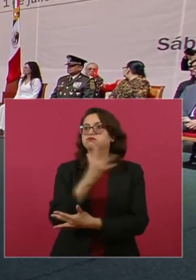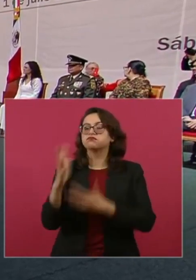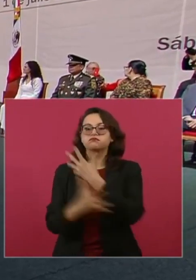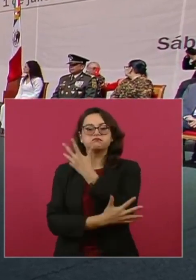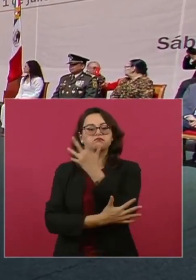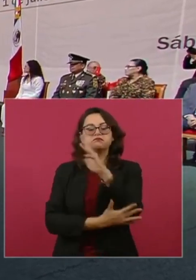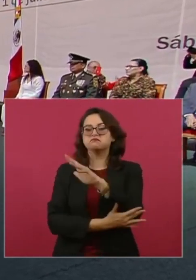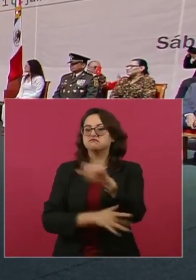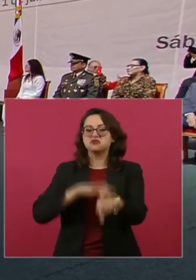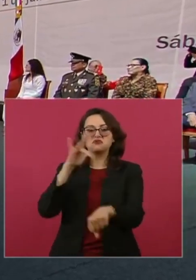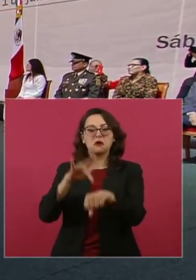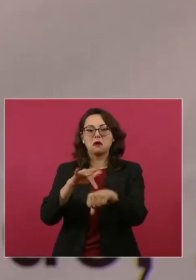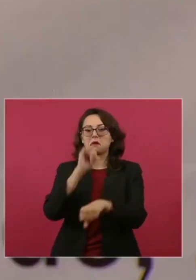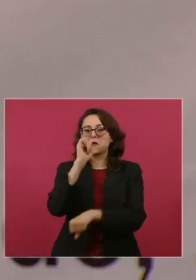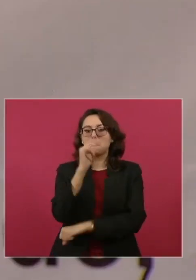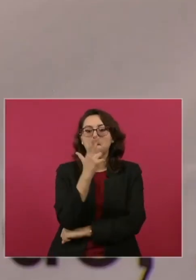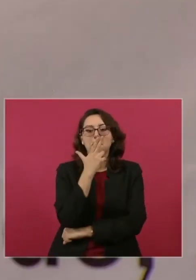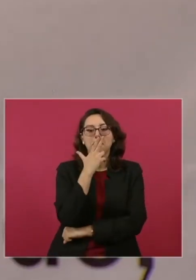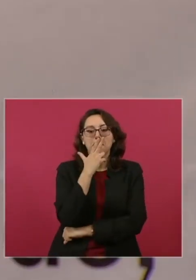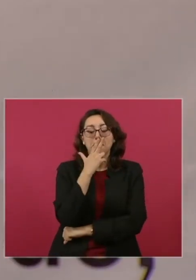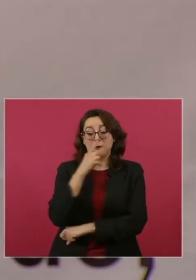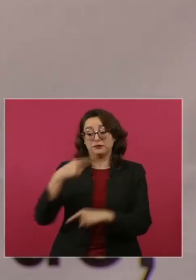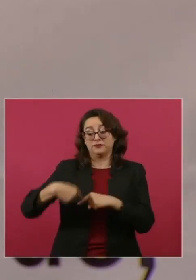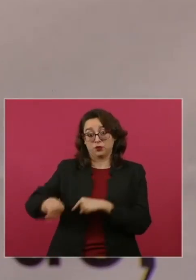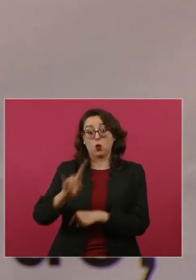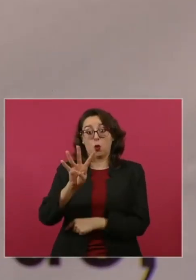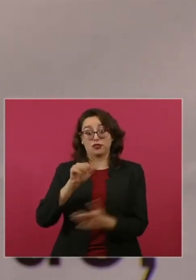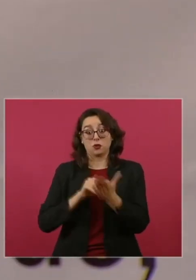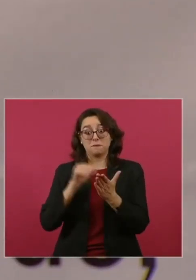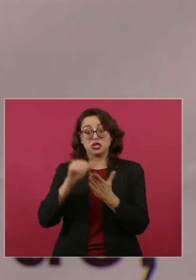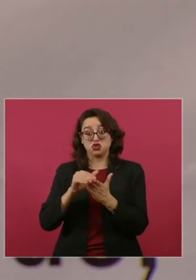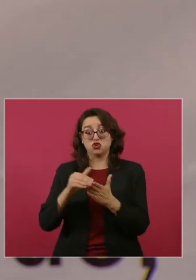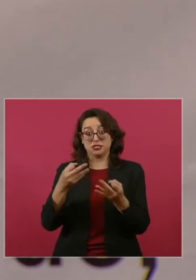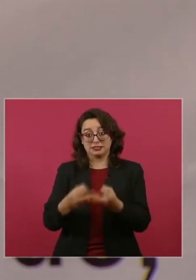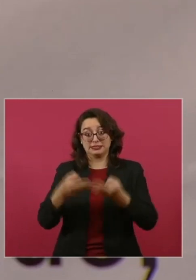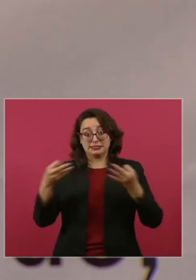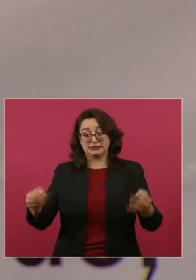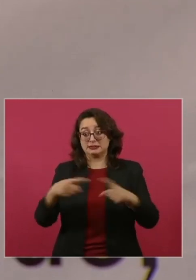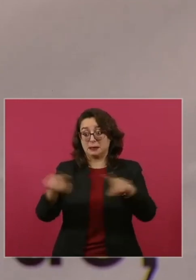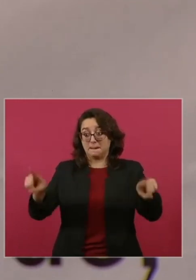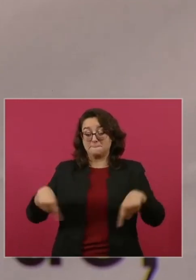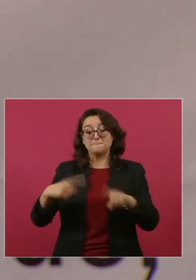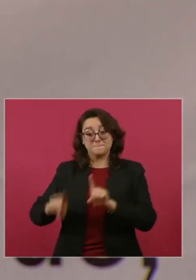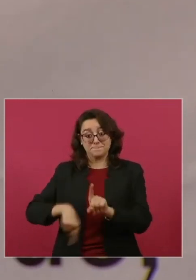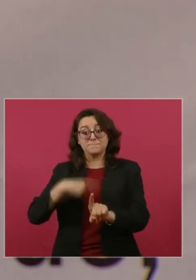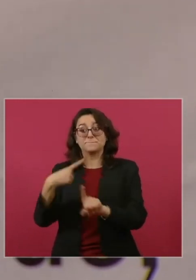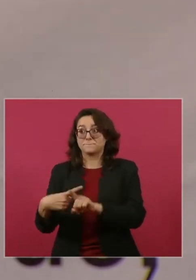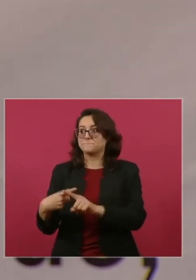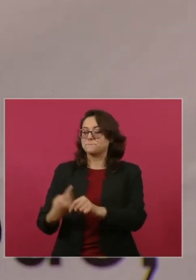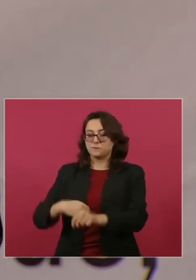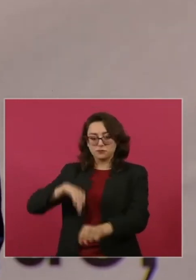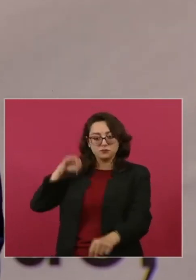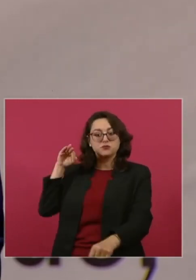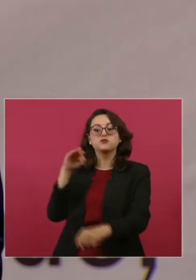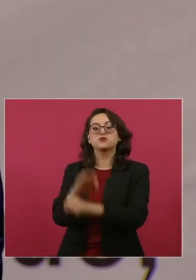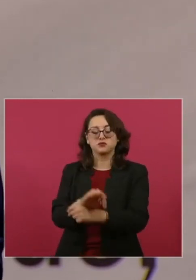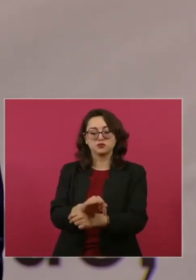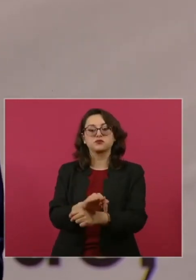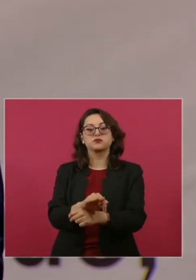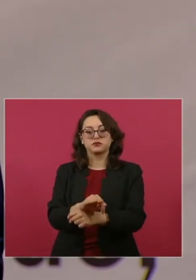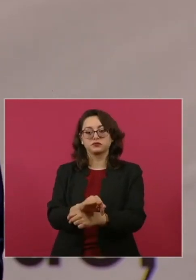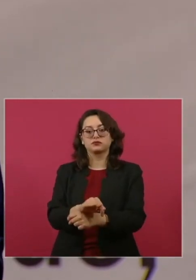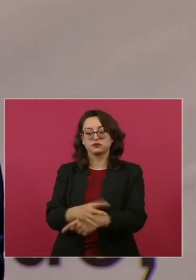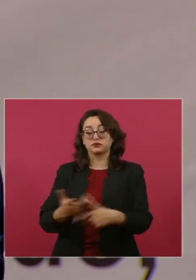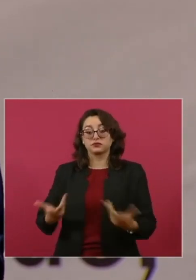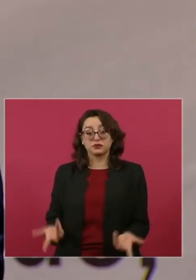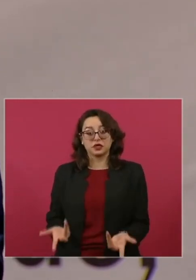cual, solo nos quedaremos atrás de lo dispuesto y ejecutado en el sexenio